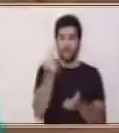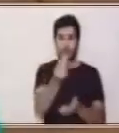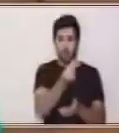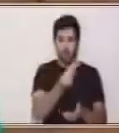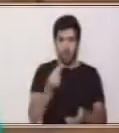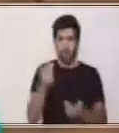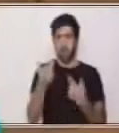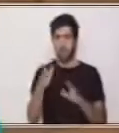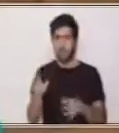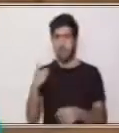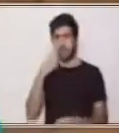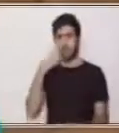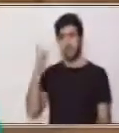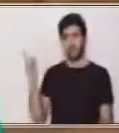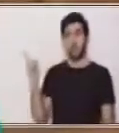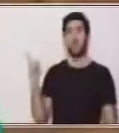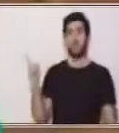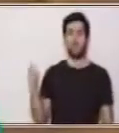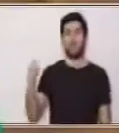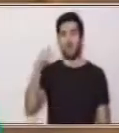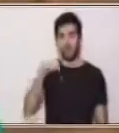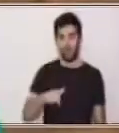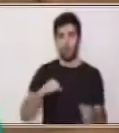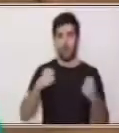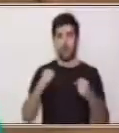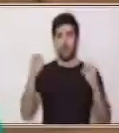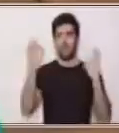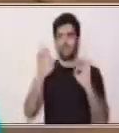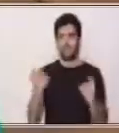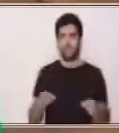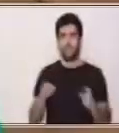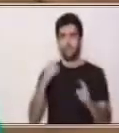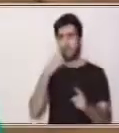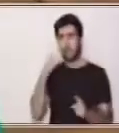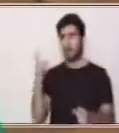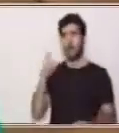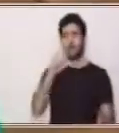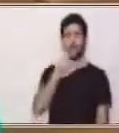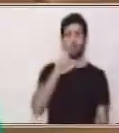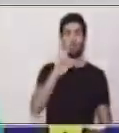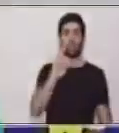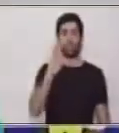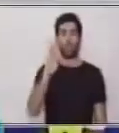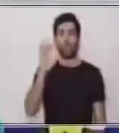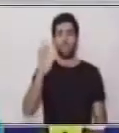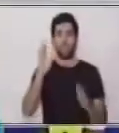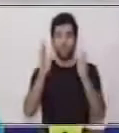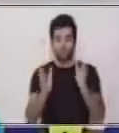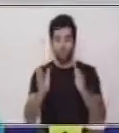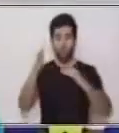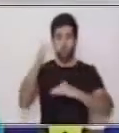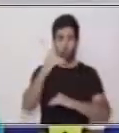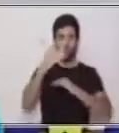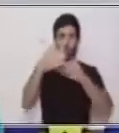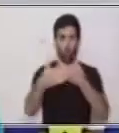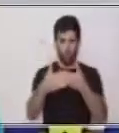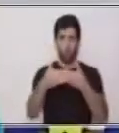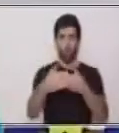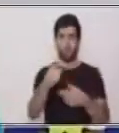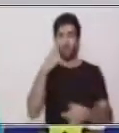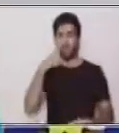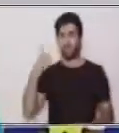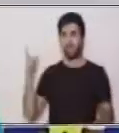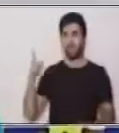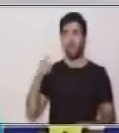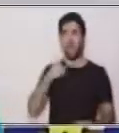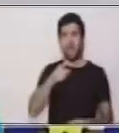de ir formando entonces el cubo. Si recuerdas, ya habíamos visto entonces la parte donde decía